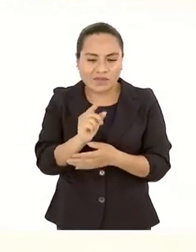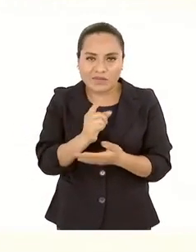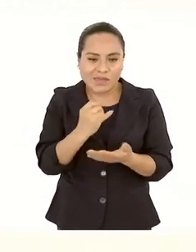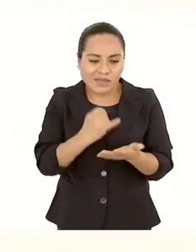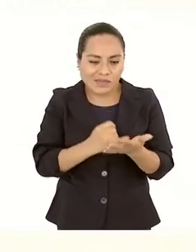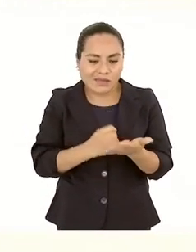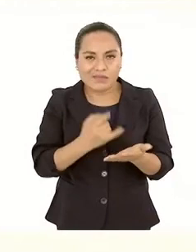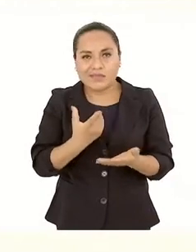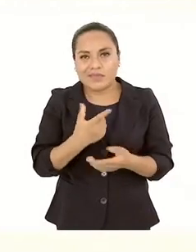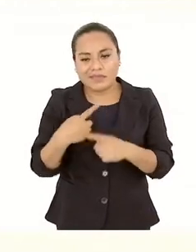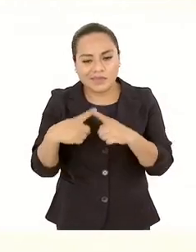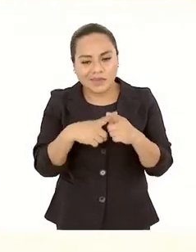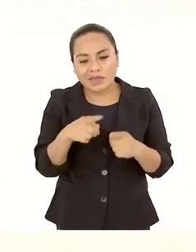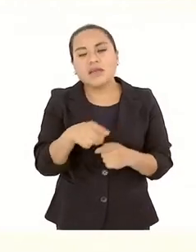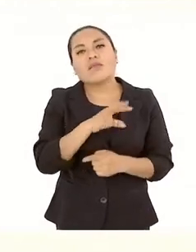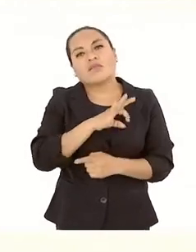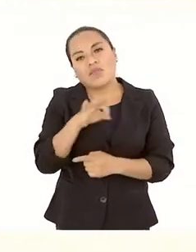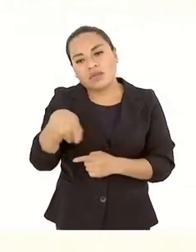haya empleo.